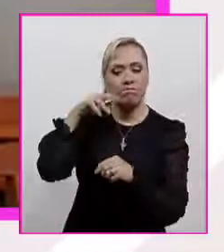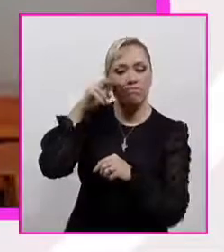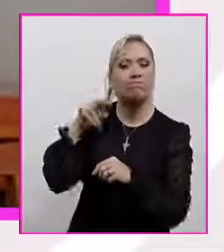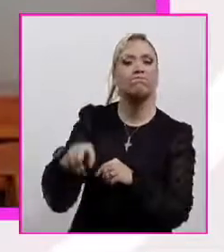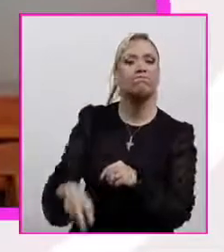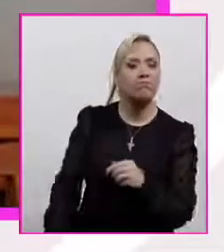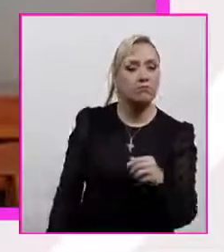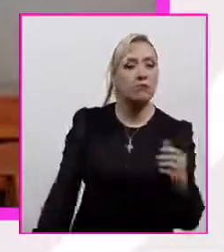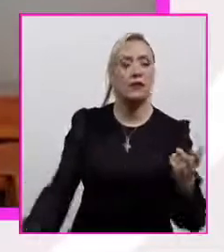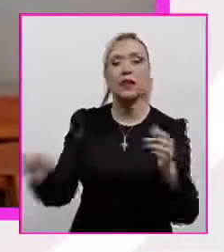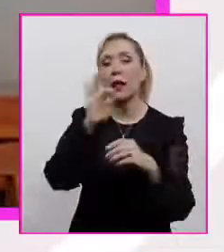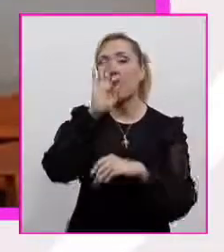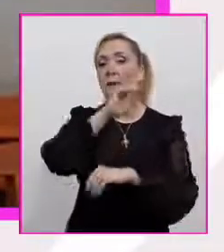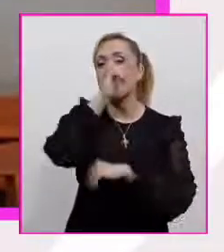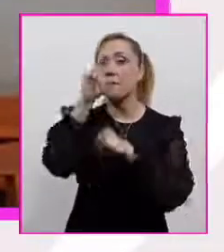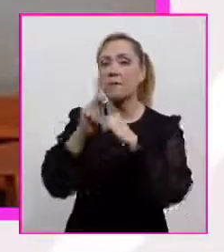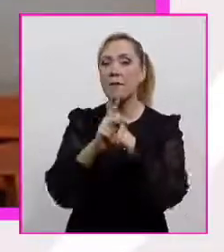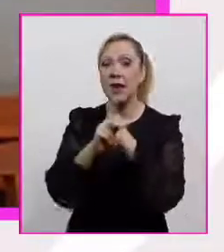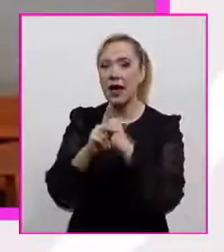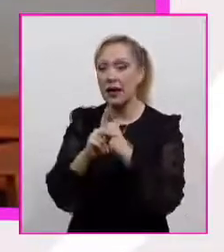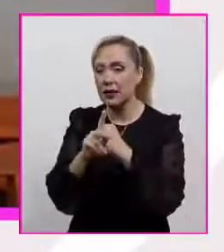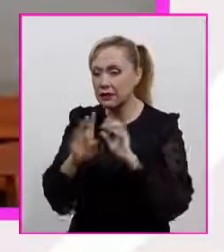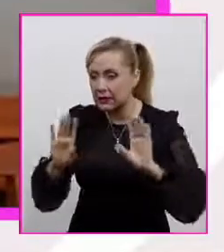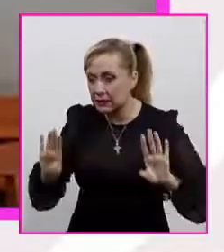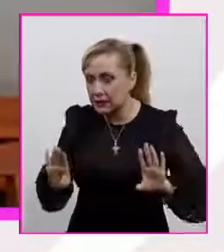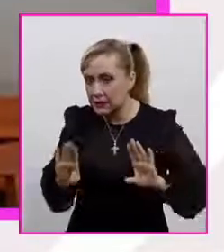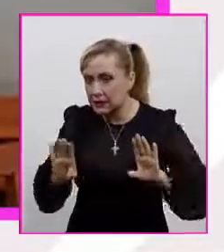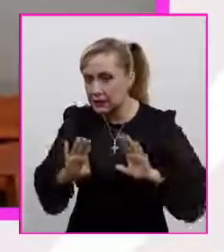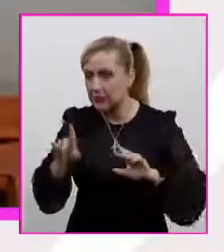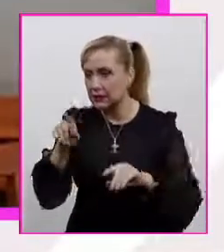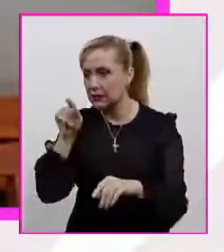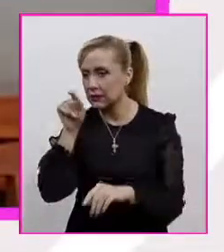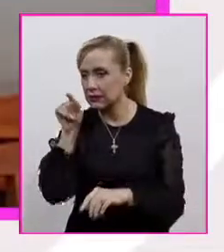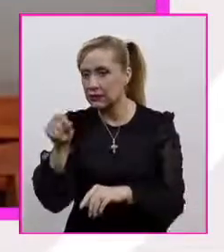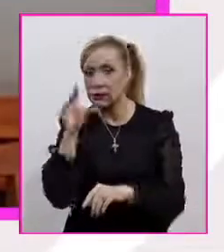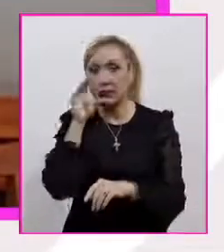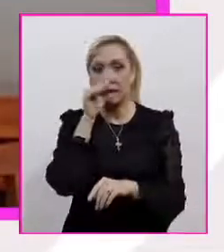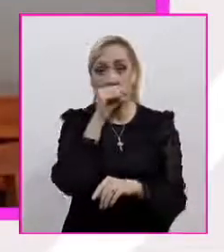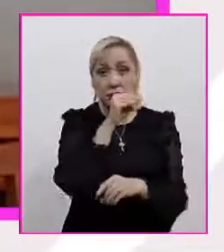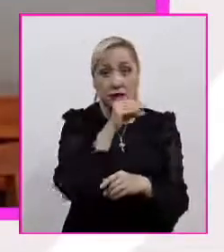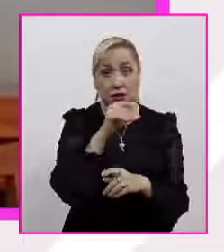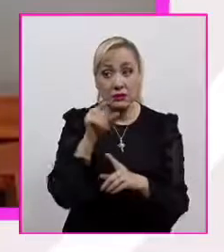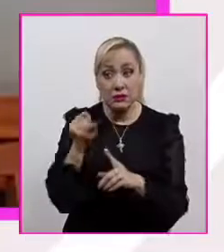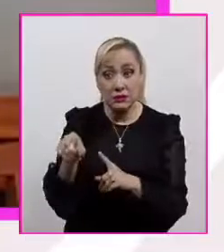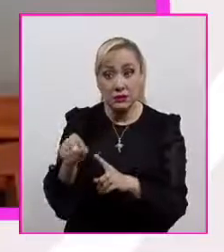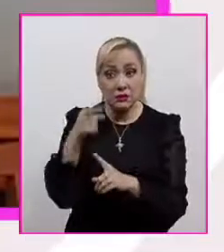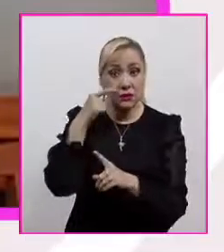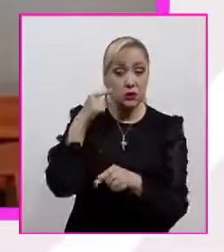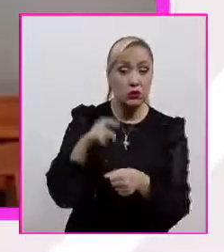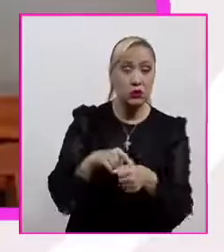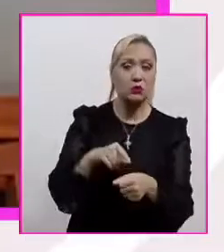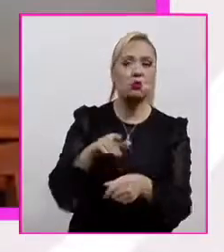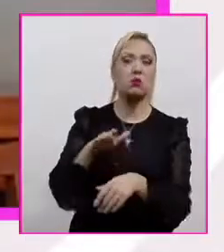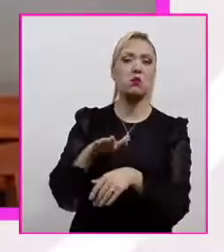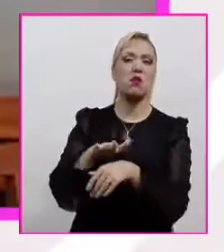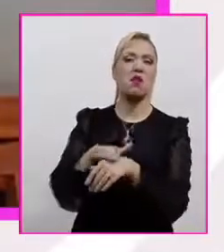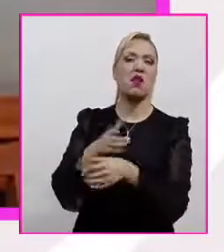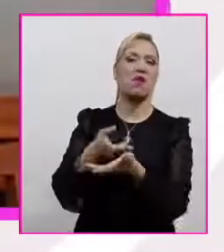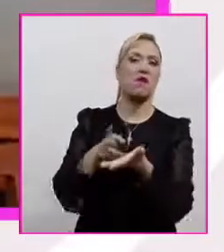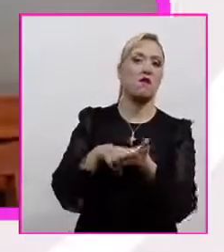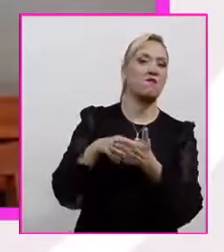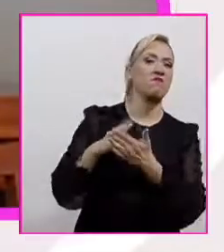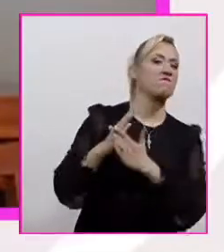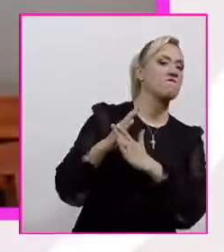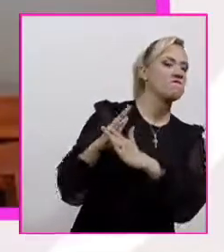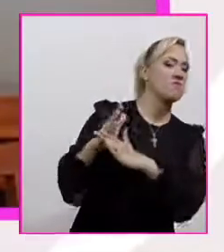de alguna nacionalidad y que hay personas afrodescendientes, esta barrera se intensifica. Hay un